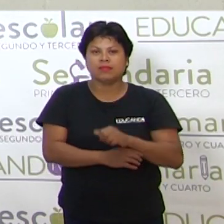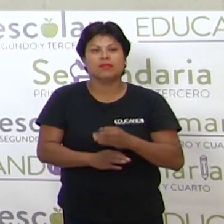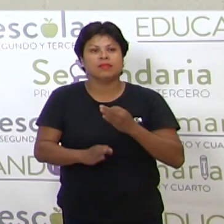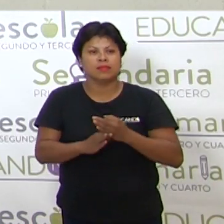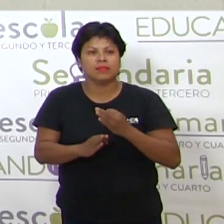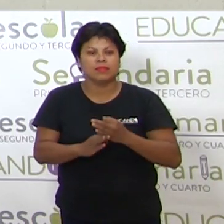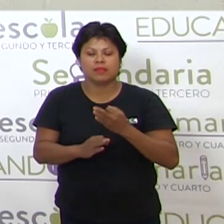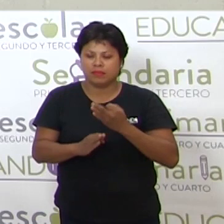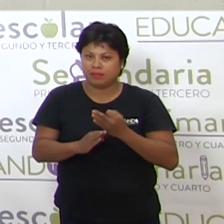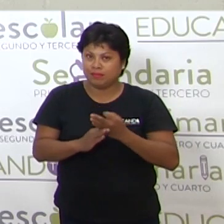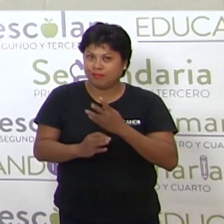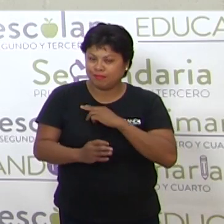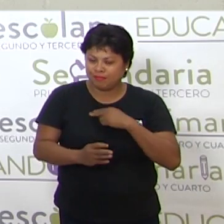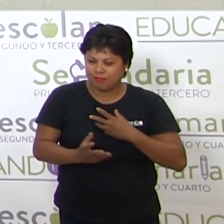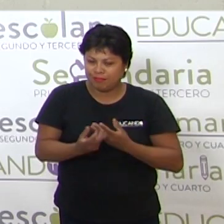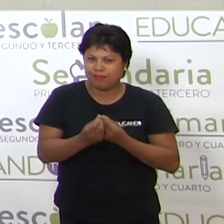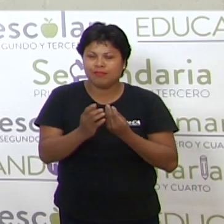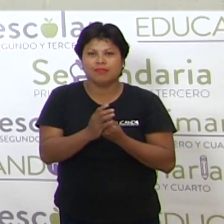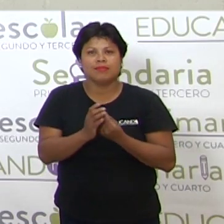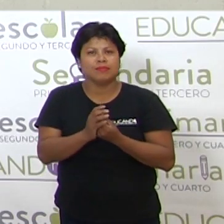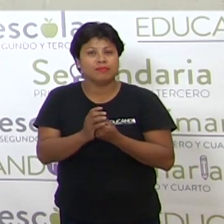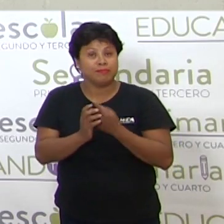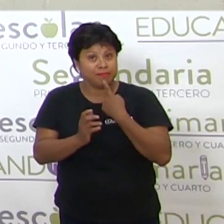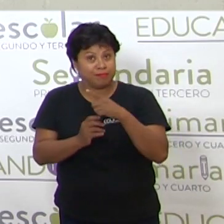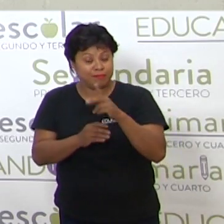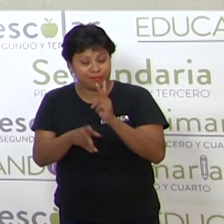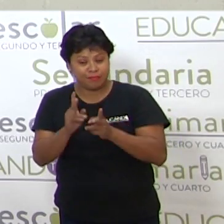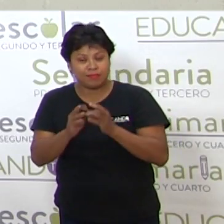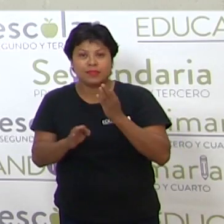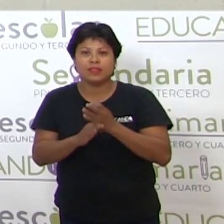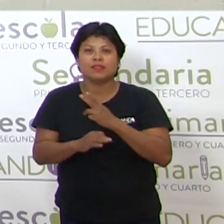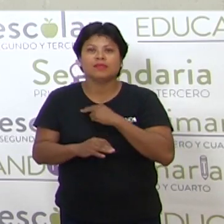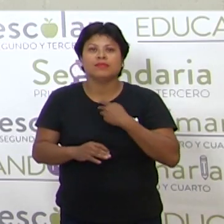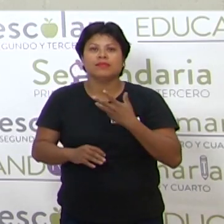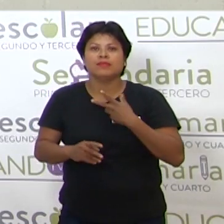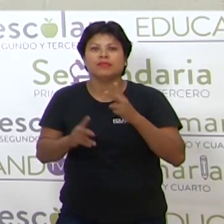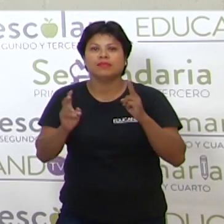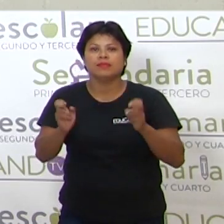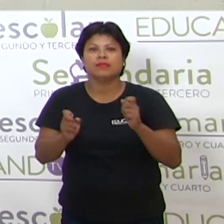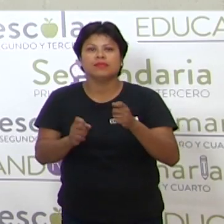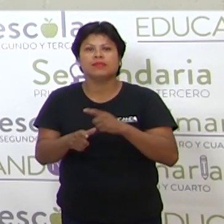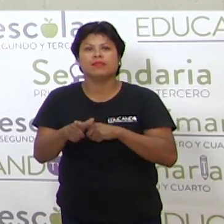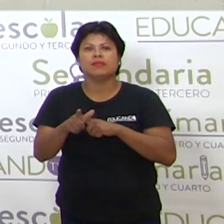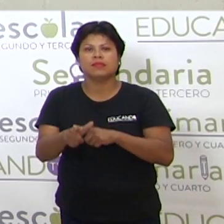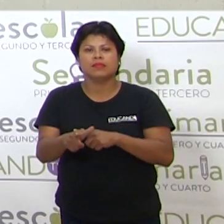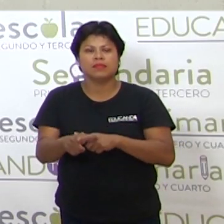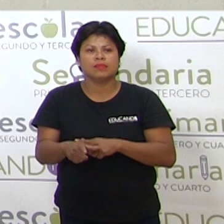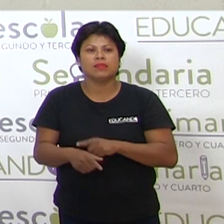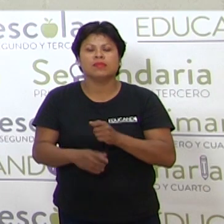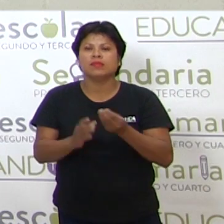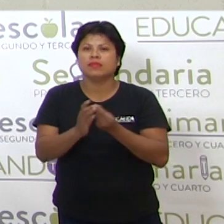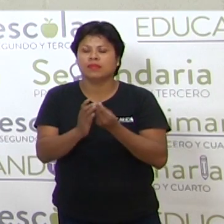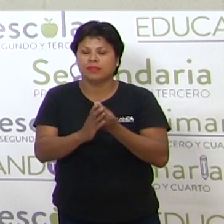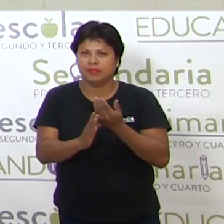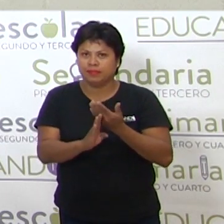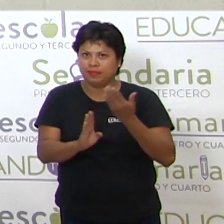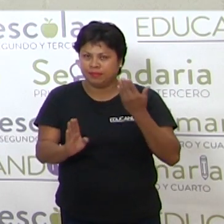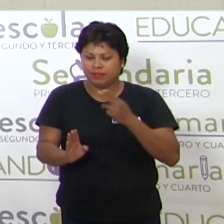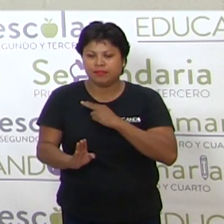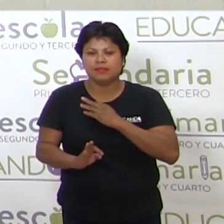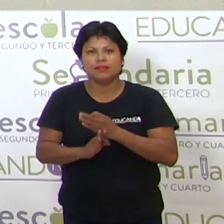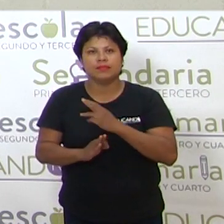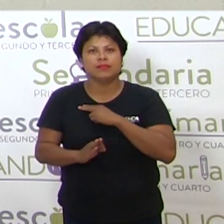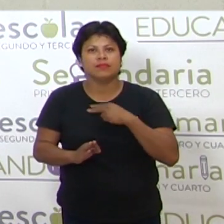con ustedes el día de hoy les platico que hoy tenemos un tema que es continuidad de la sesión anterior hoy vamos a